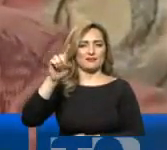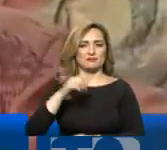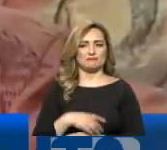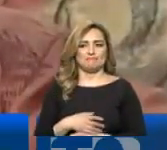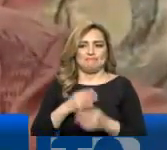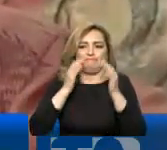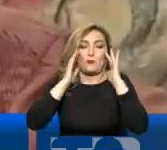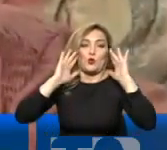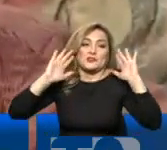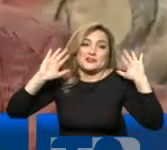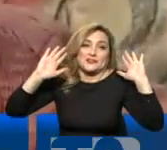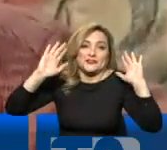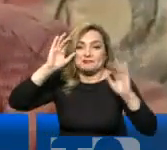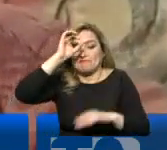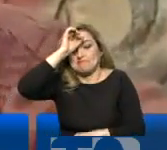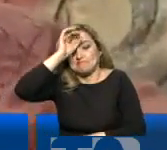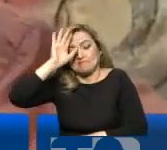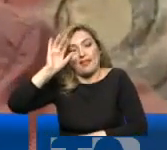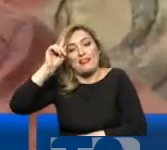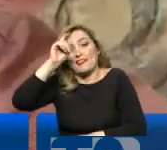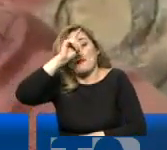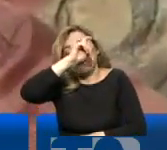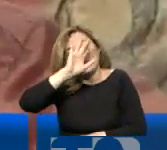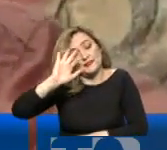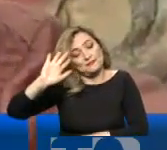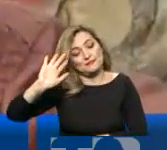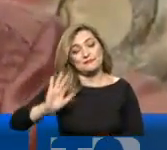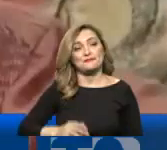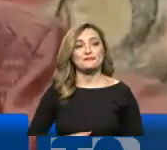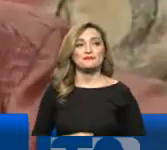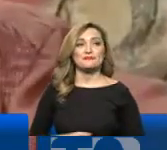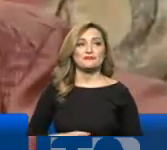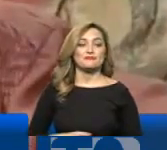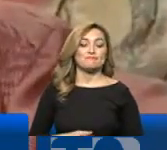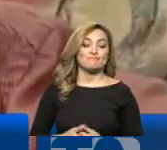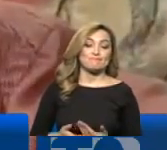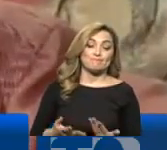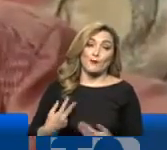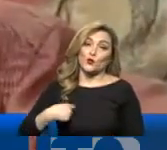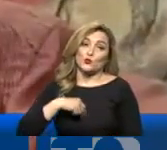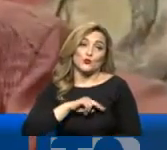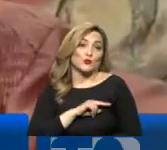No se sabe. Es difícil saberlo. Nosotros hemos